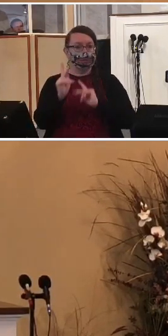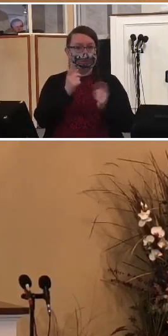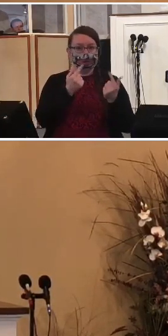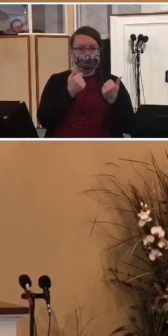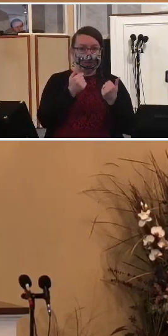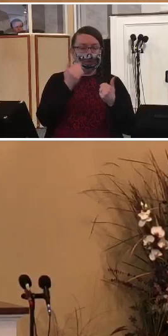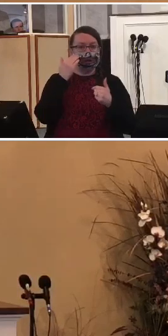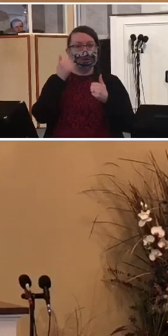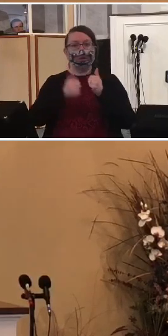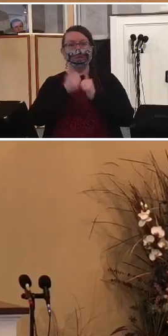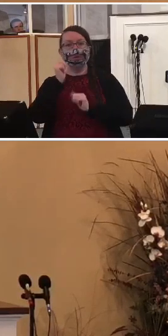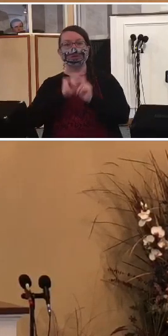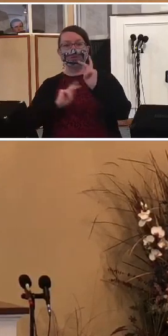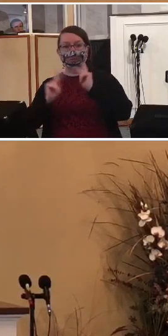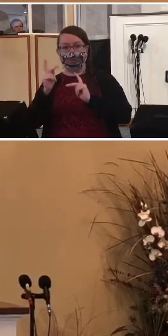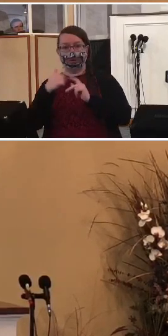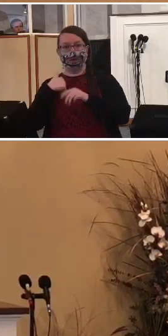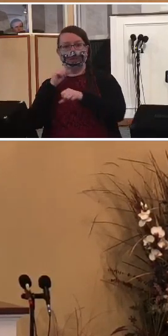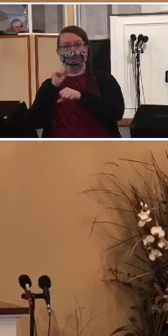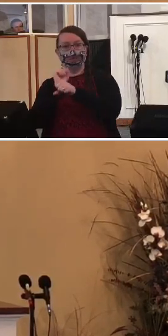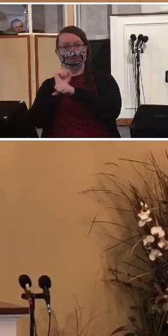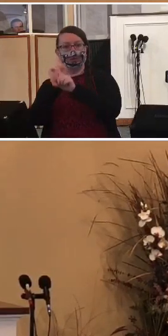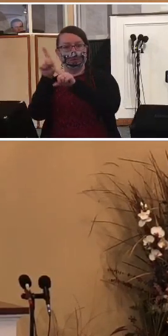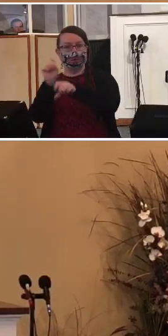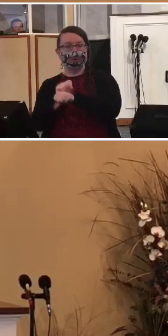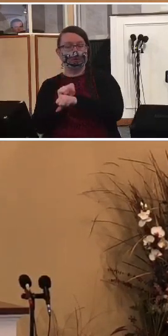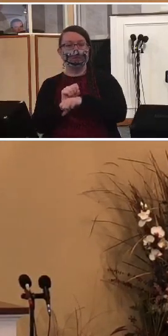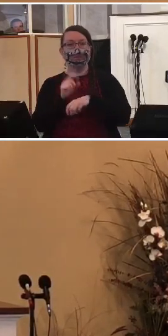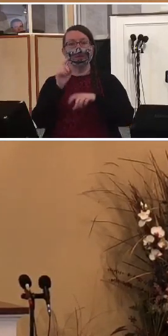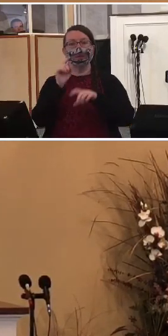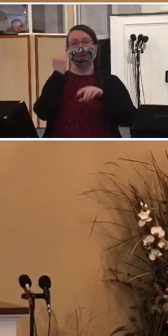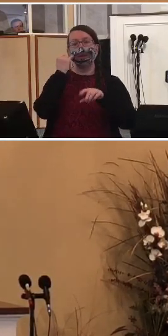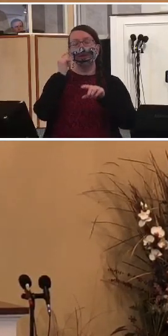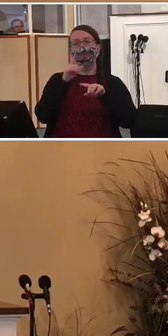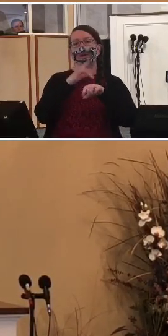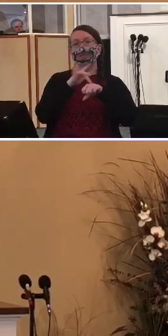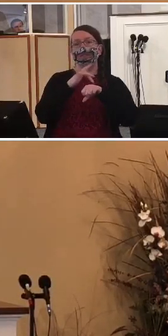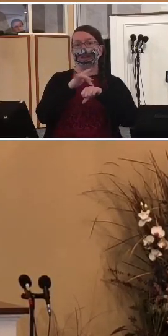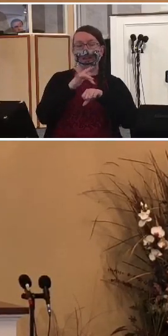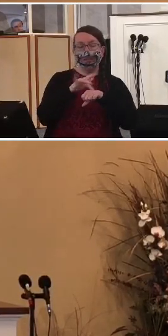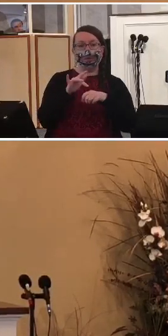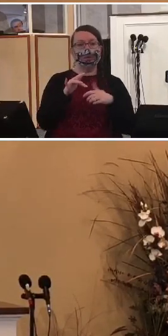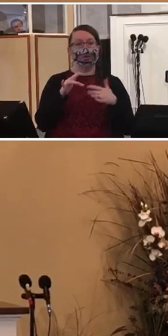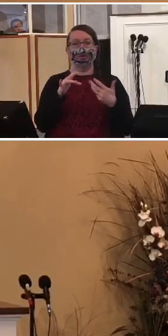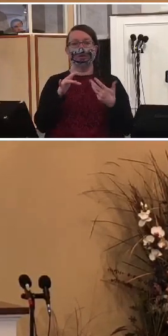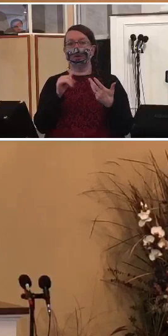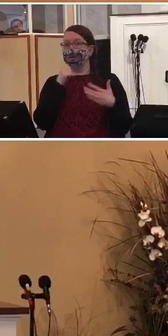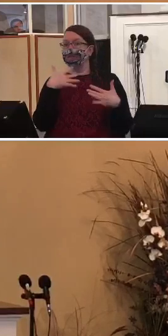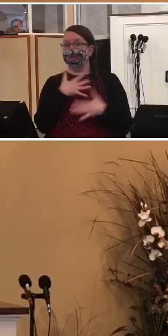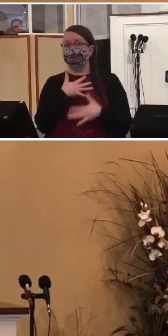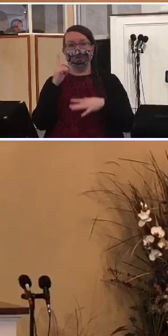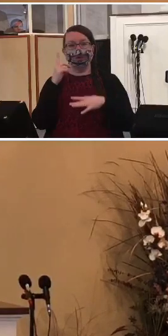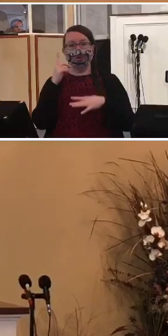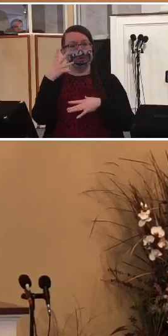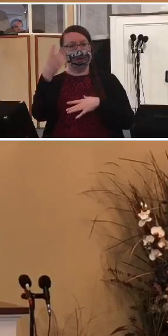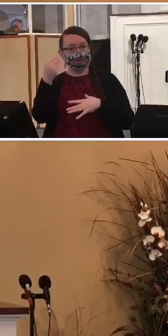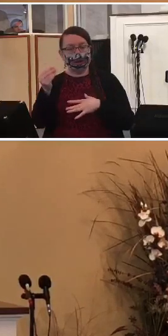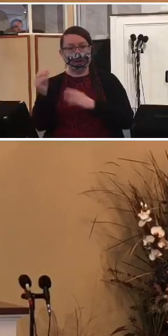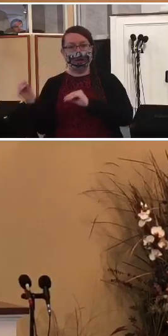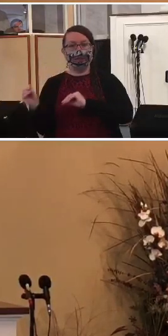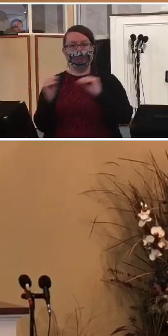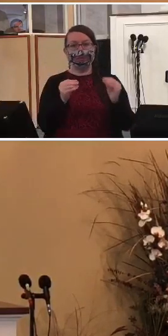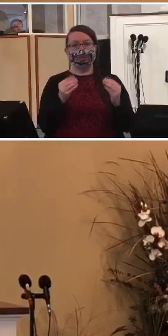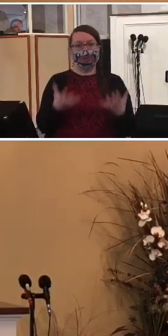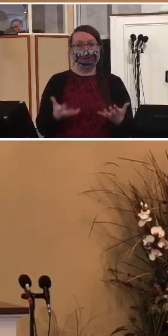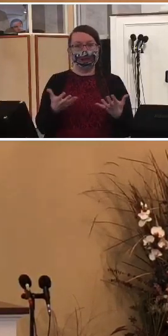usarte. Yo sé que hay algunos que están disponibles, y si tú no tienes miedo de estar afuera y mover algunas cosas pesadas,